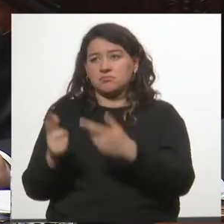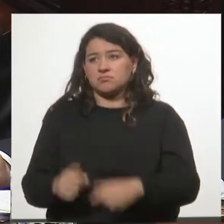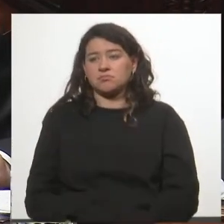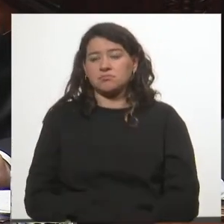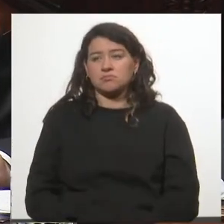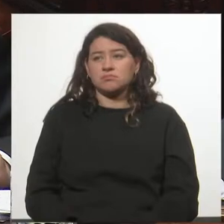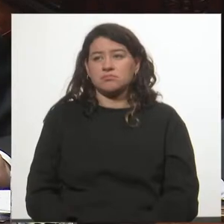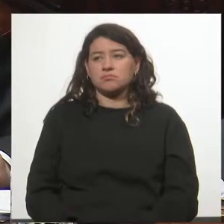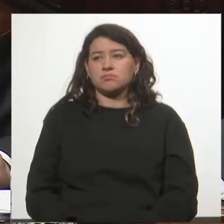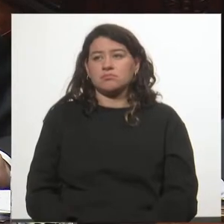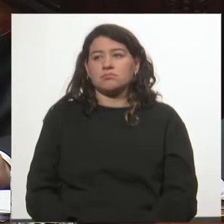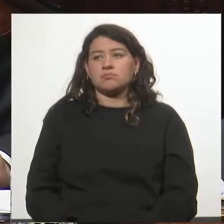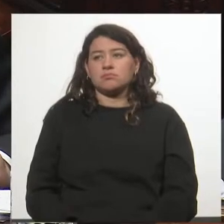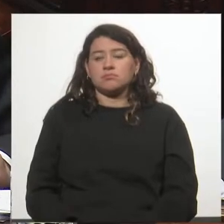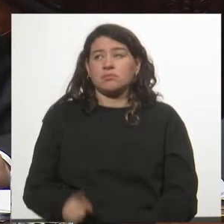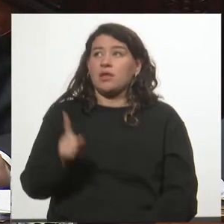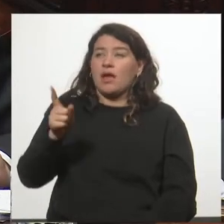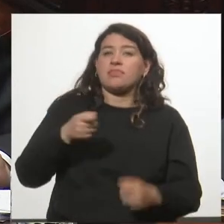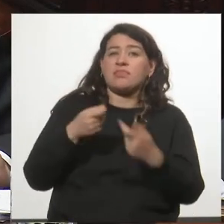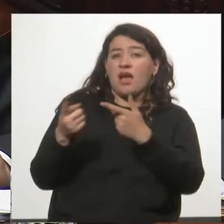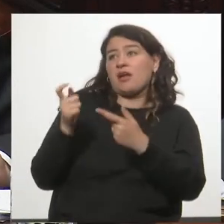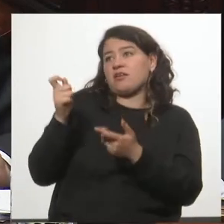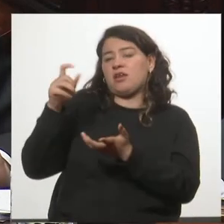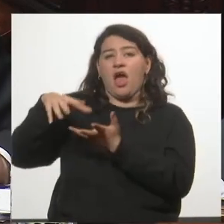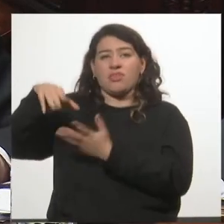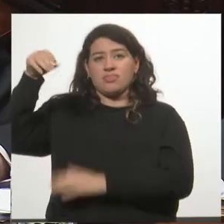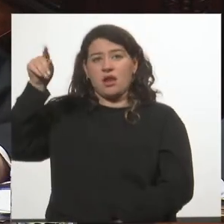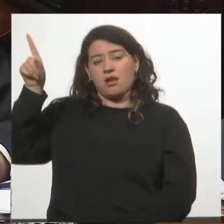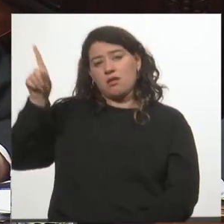de las llaves ante él